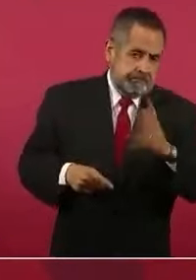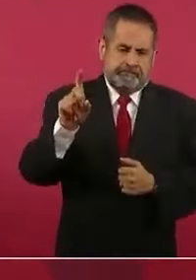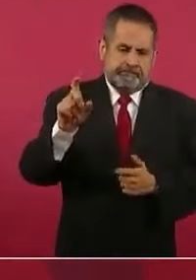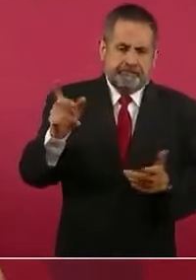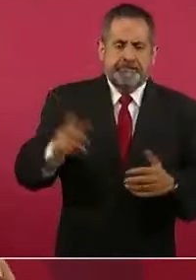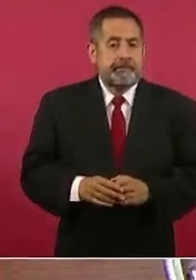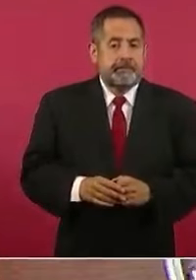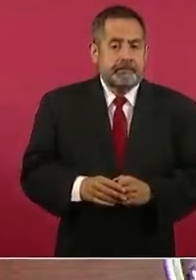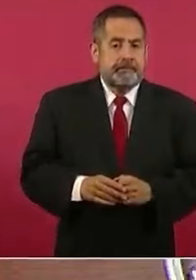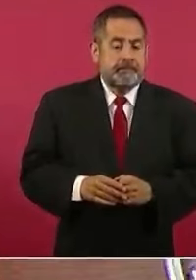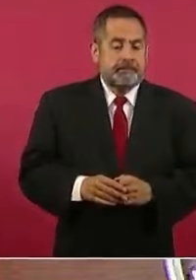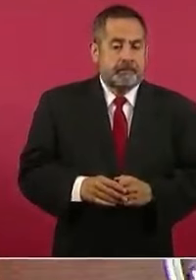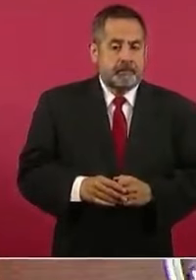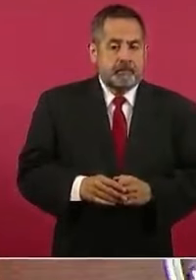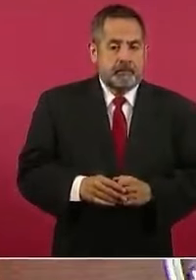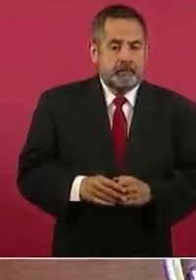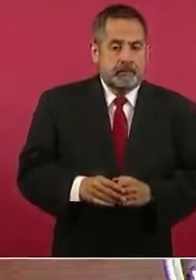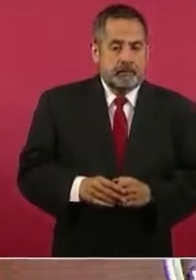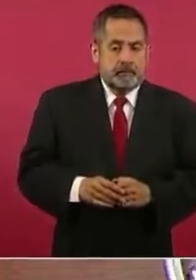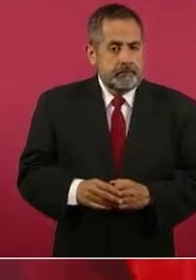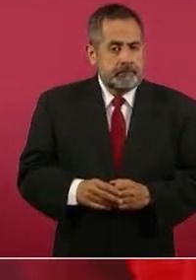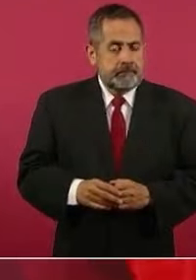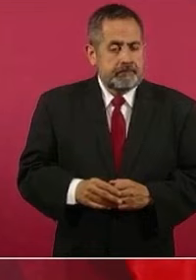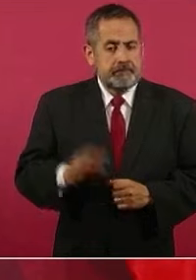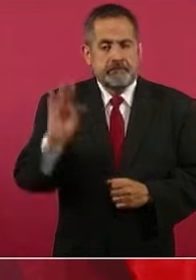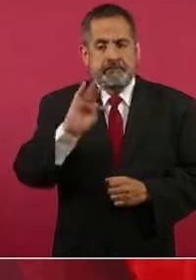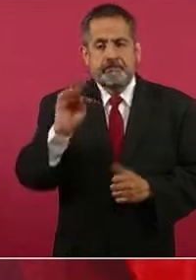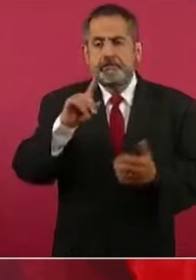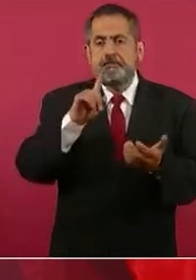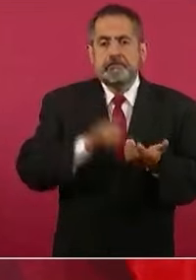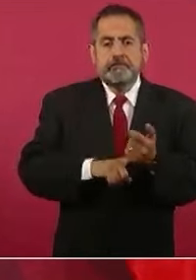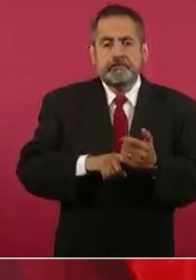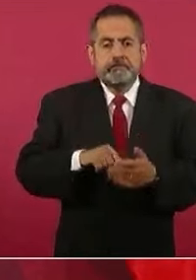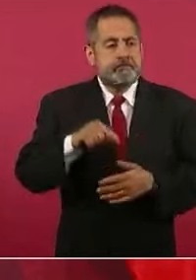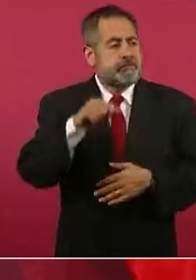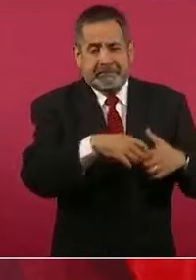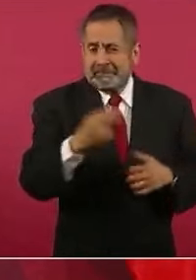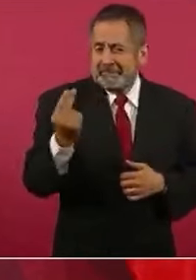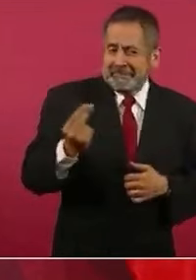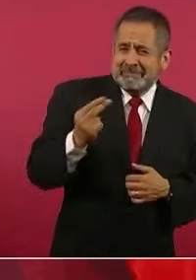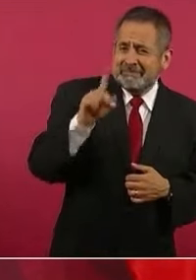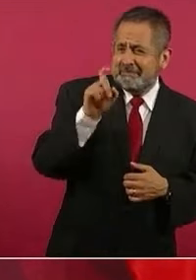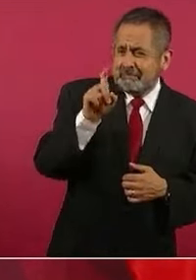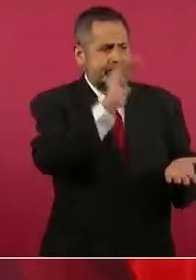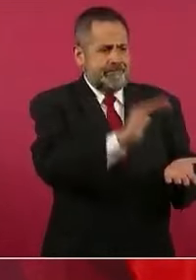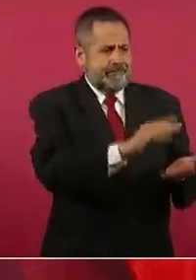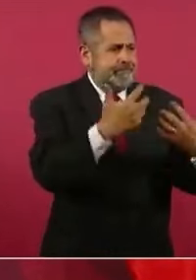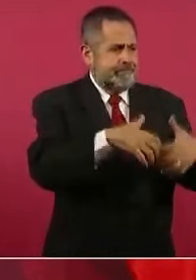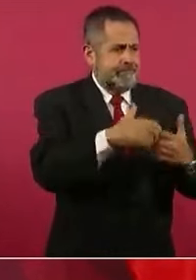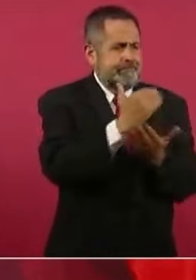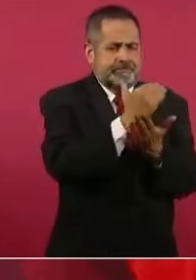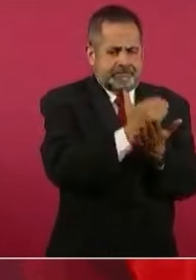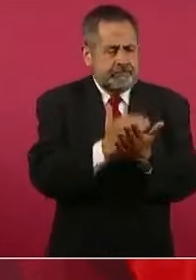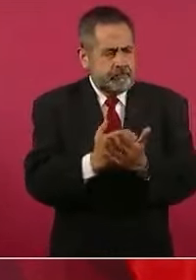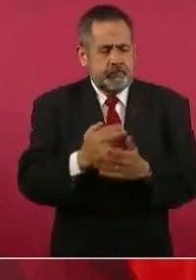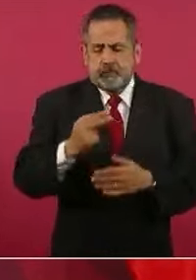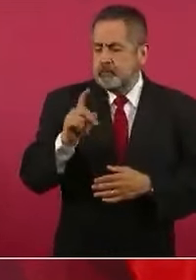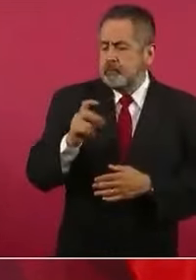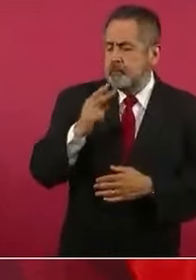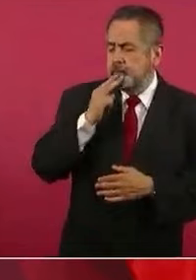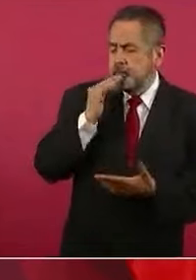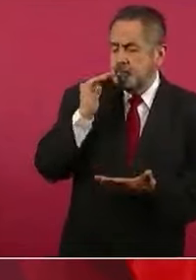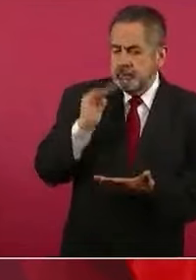necesidad. O sea, si hay plantas de cualquier tipo que consumen mucha agua, que bajen la producción, que reduzcan su producción y